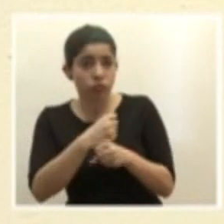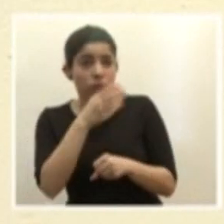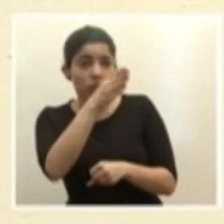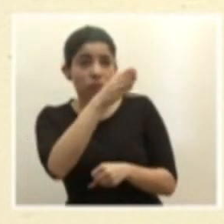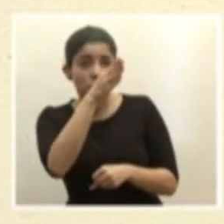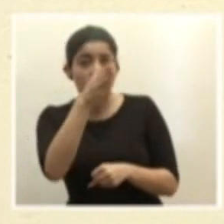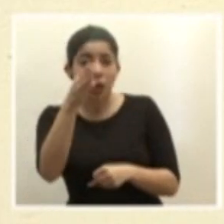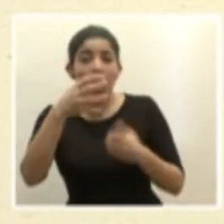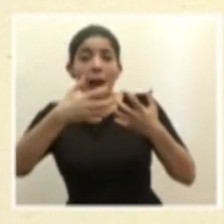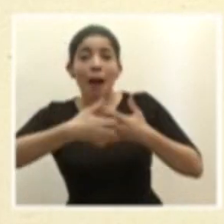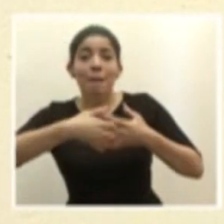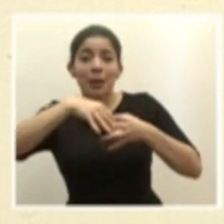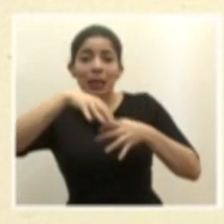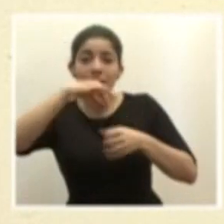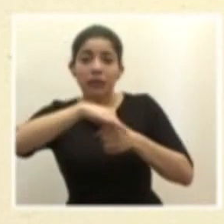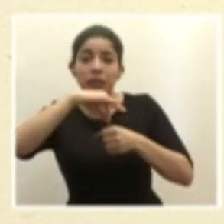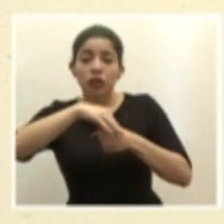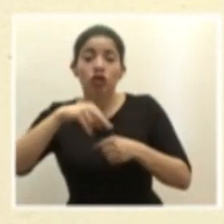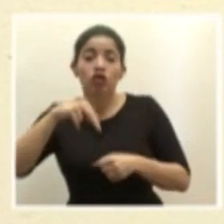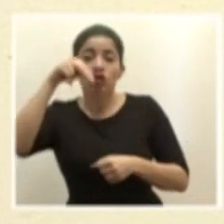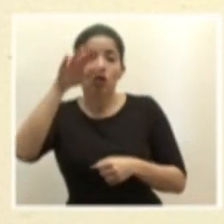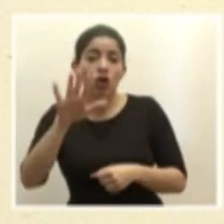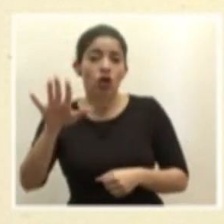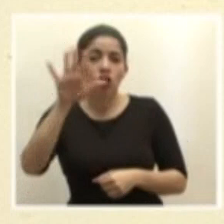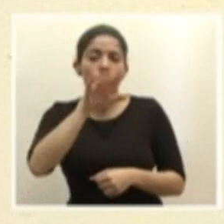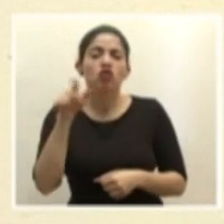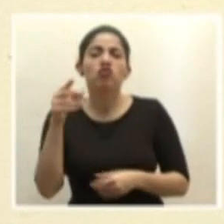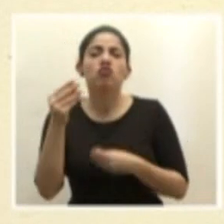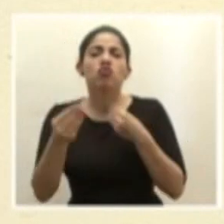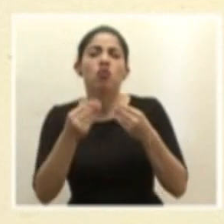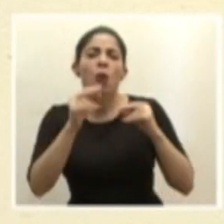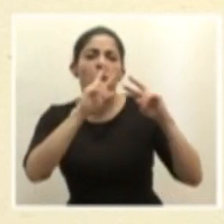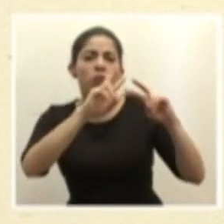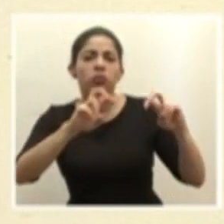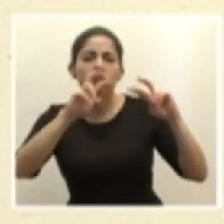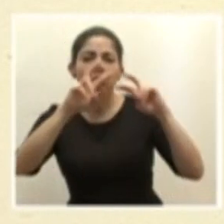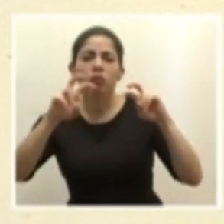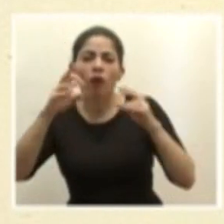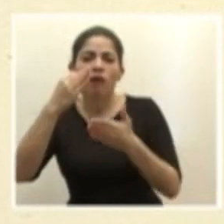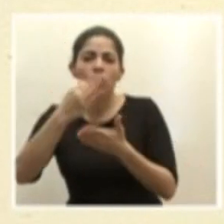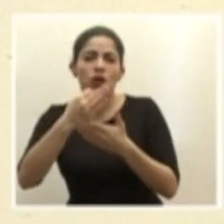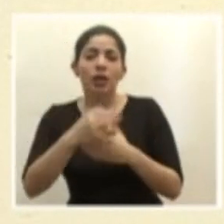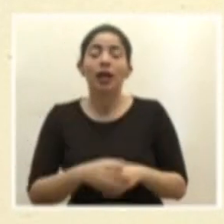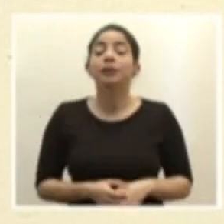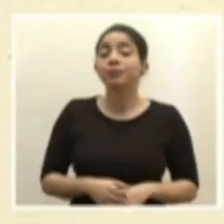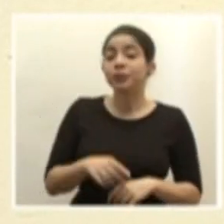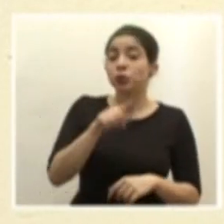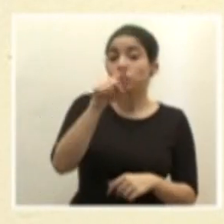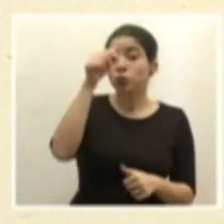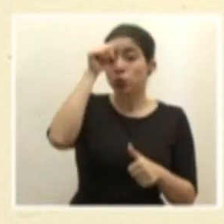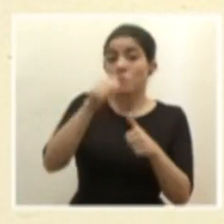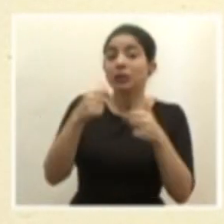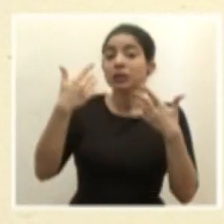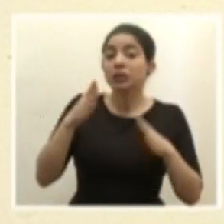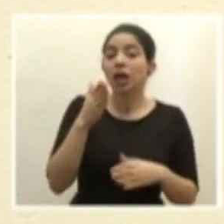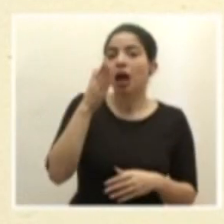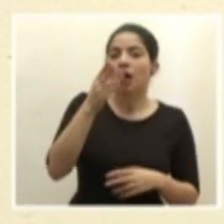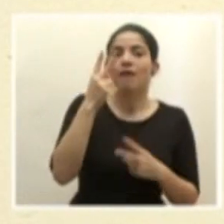empresas agrícolas en la zona norte? ¿Qué seguimiento están dando a estos puntos fronterizos? Sí, recordemos que se visitaron